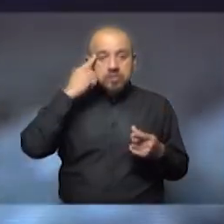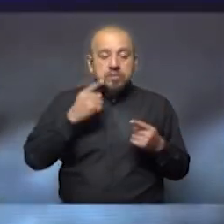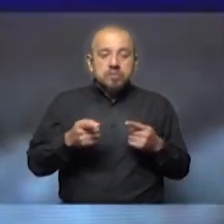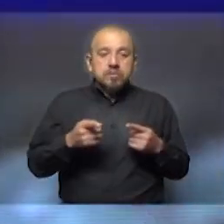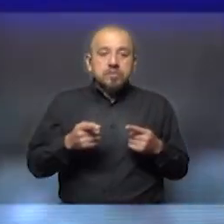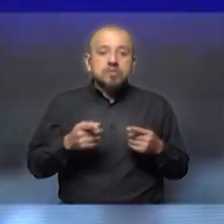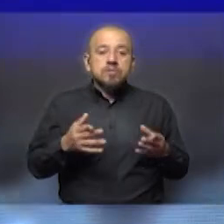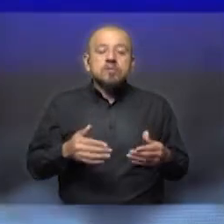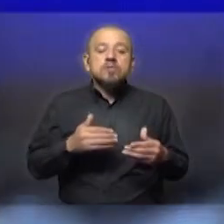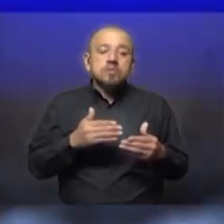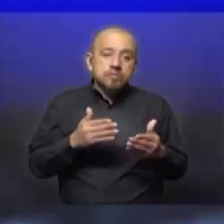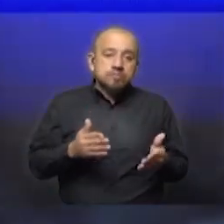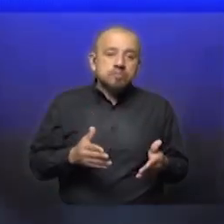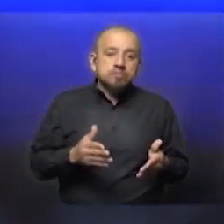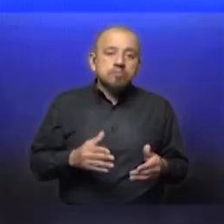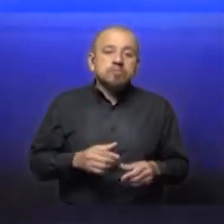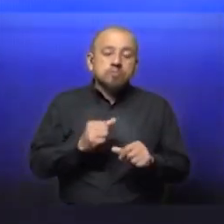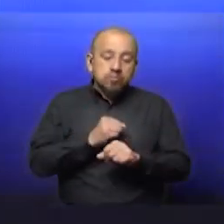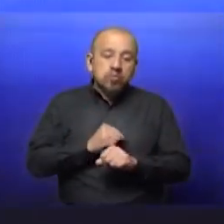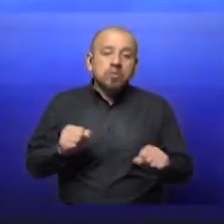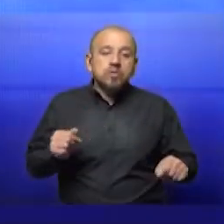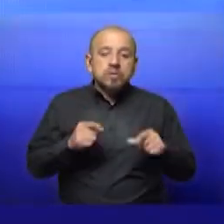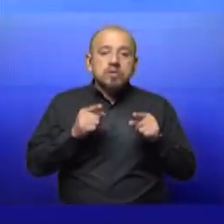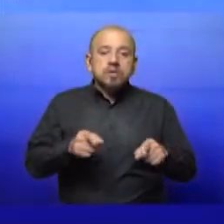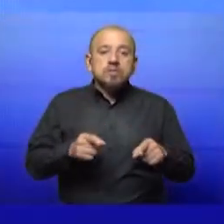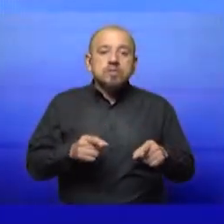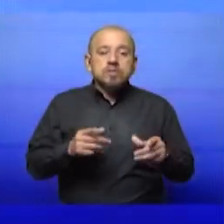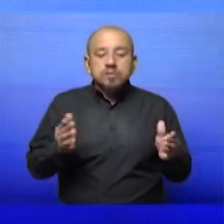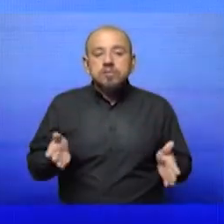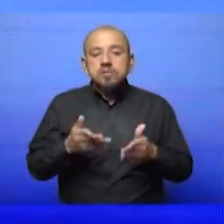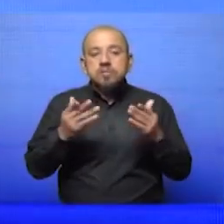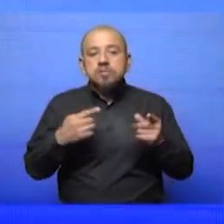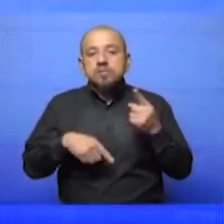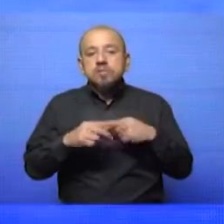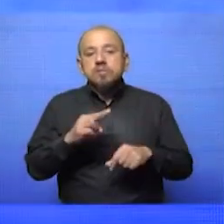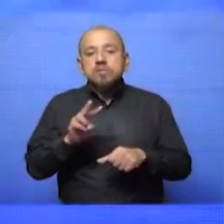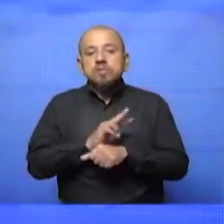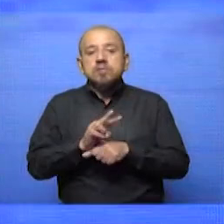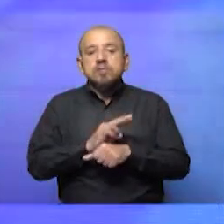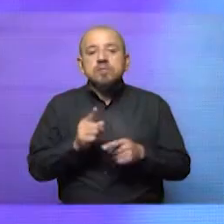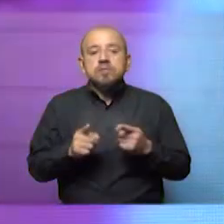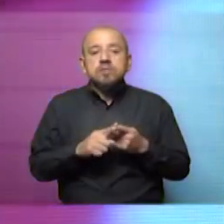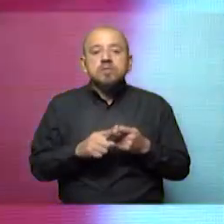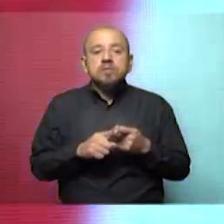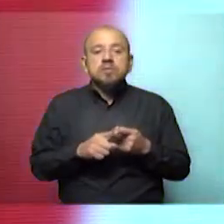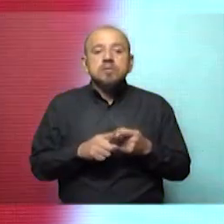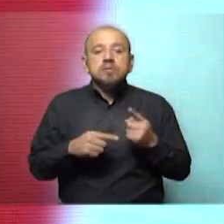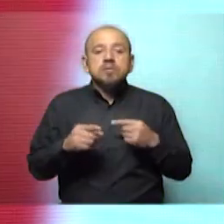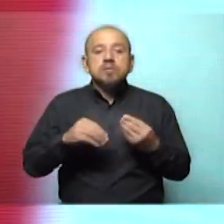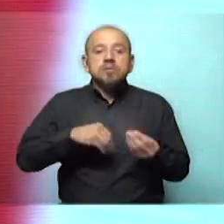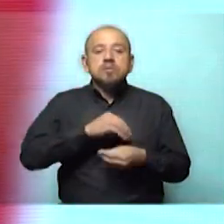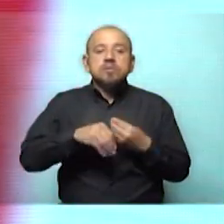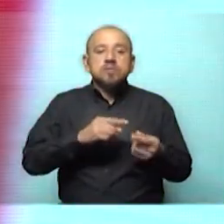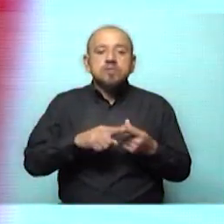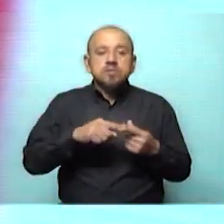que bueno desde ahí capas que podemos este sacar el cuidado de este lugar como tan de la familia no